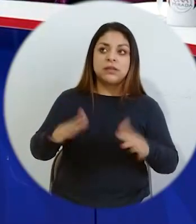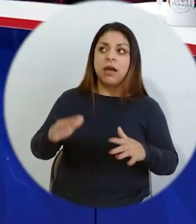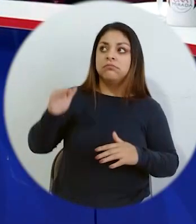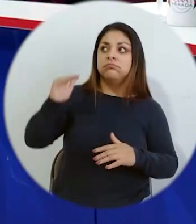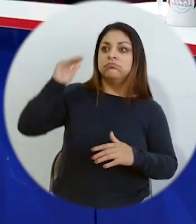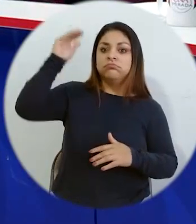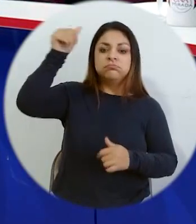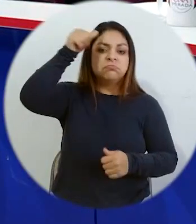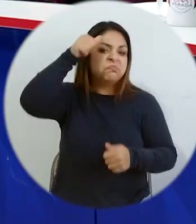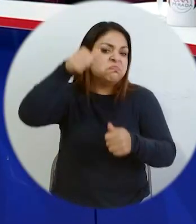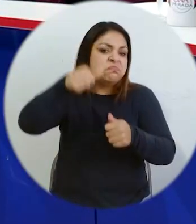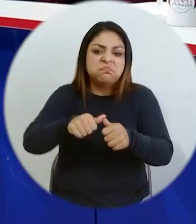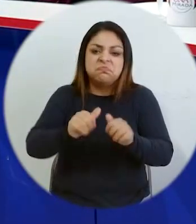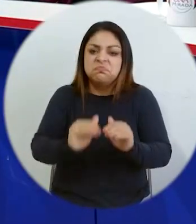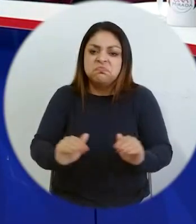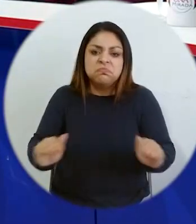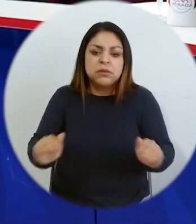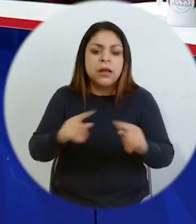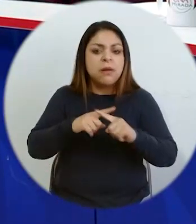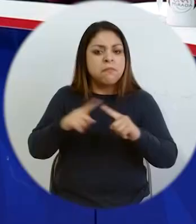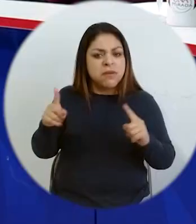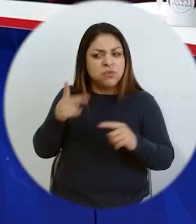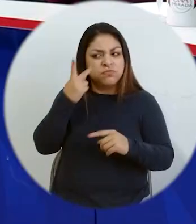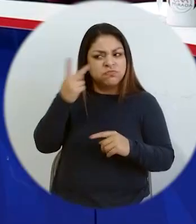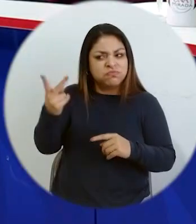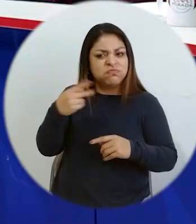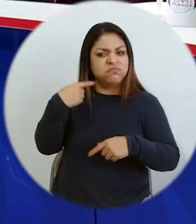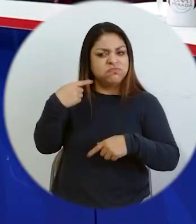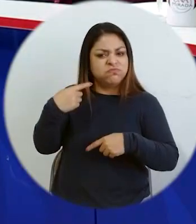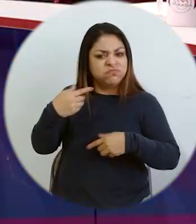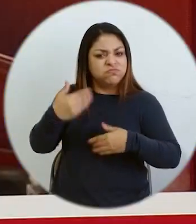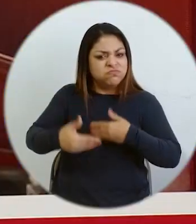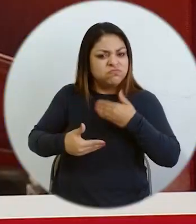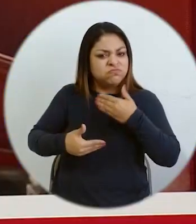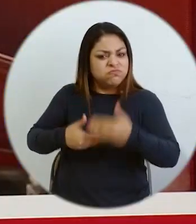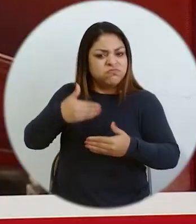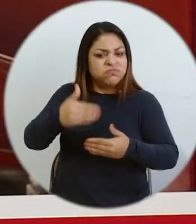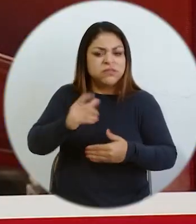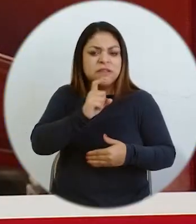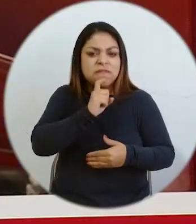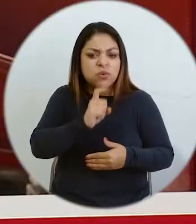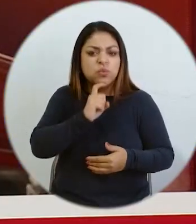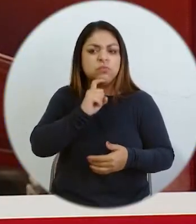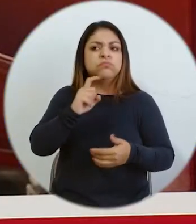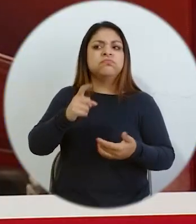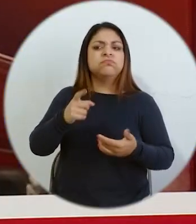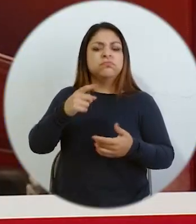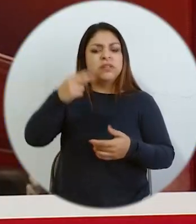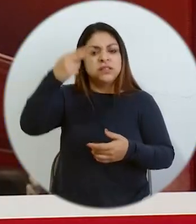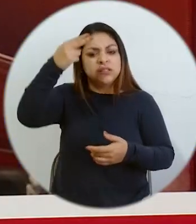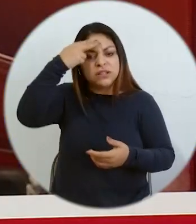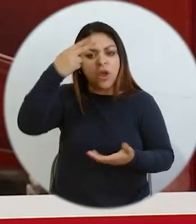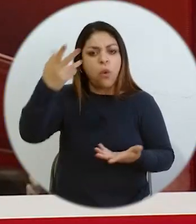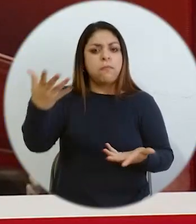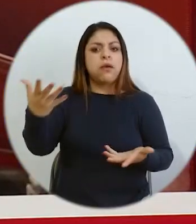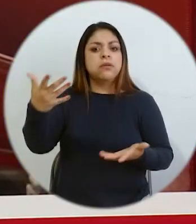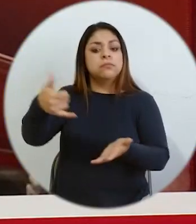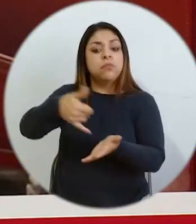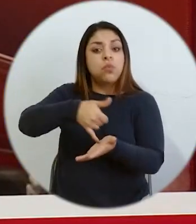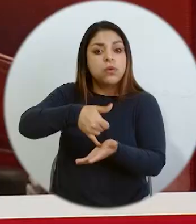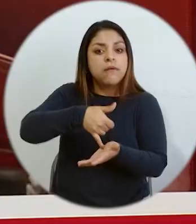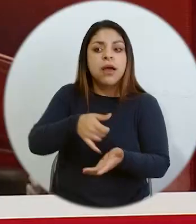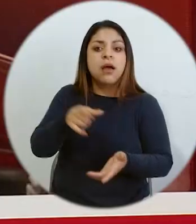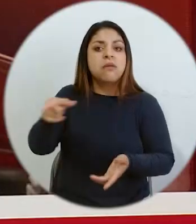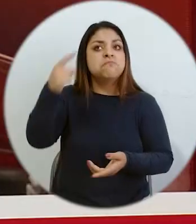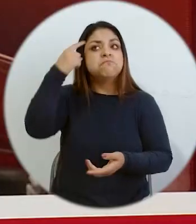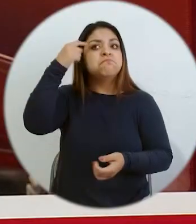primera infancia, pero que van creciendo con dificultades, con traumas, con vulnerabilidades